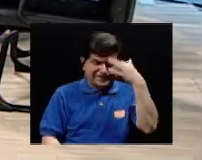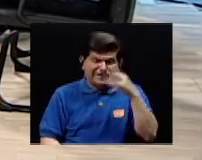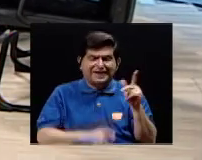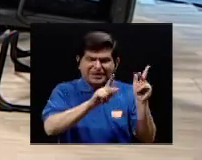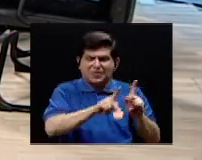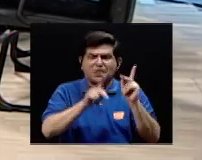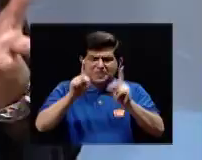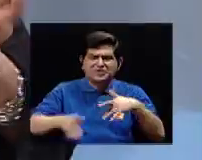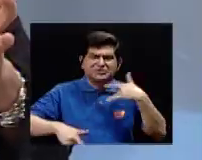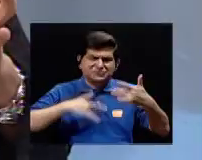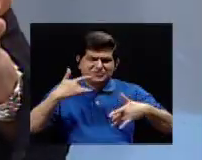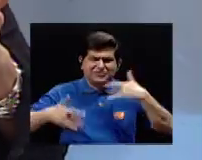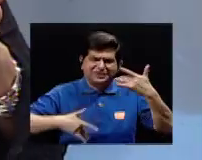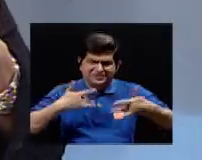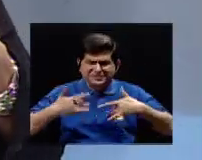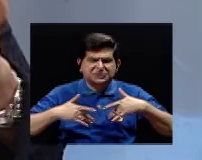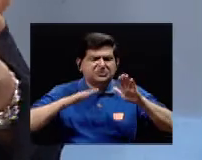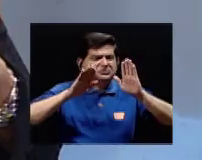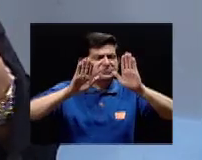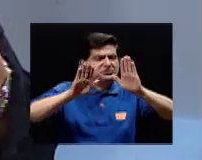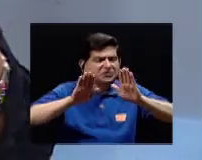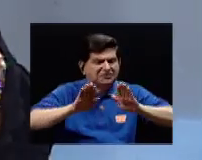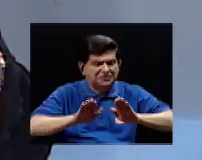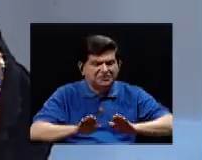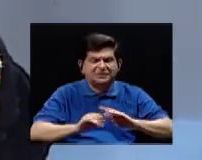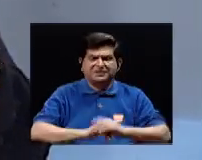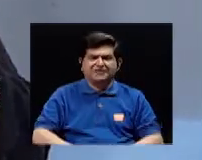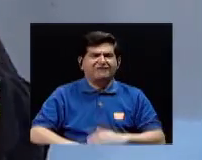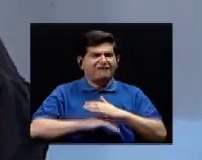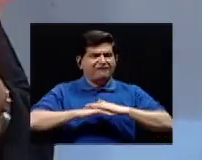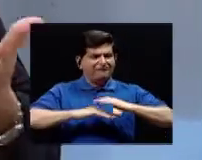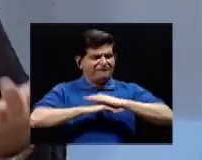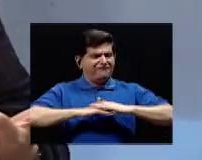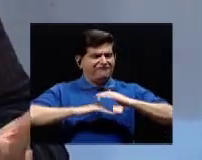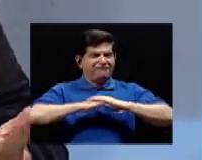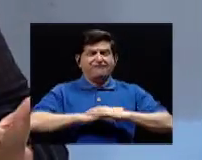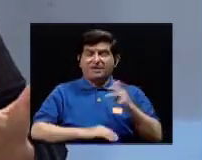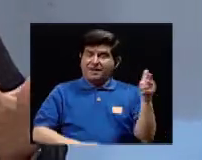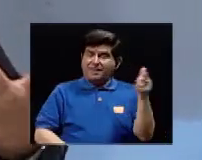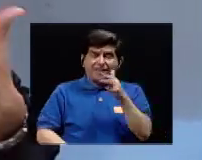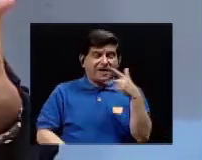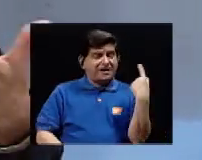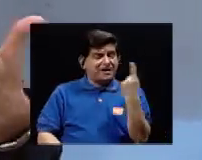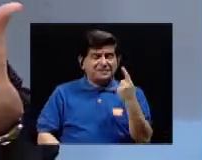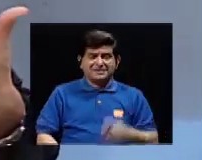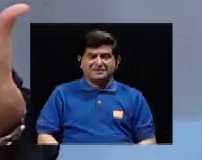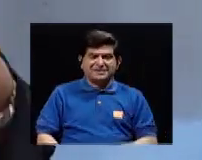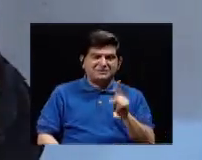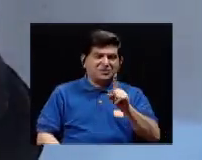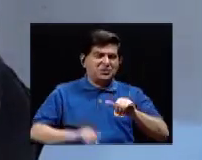creo que la gente se sintió como muy tranquila y como muy cómoda. La cámara siempre